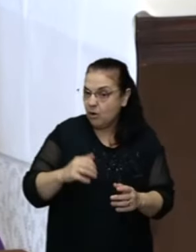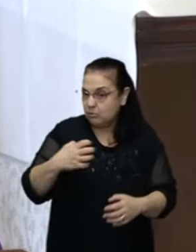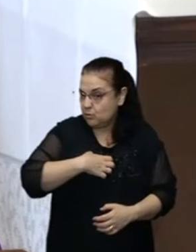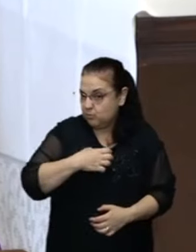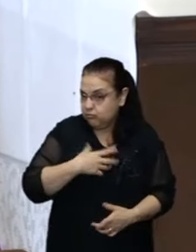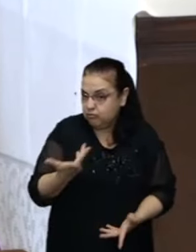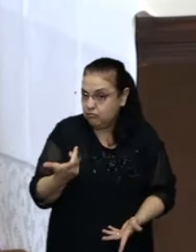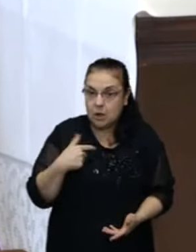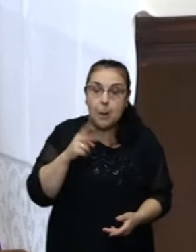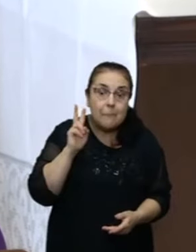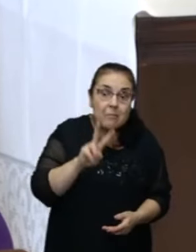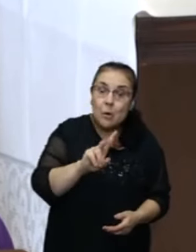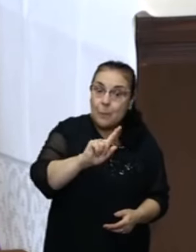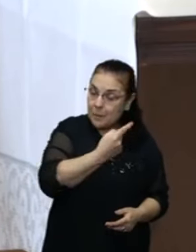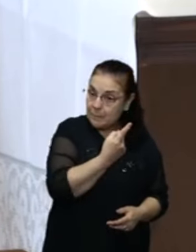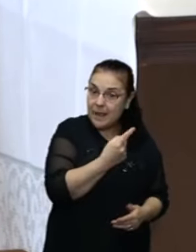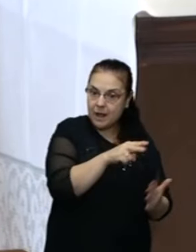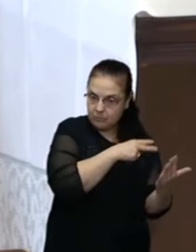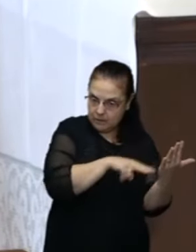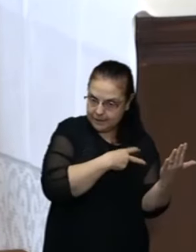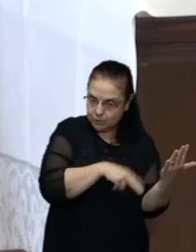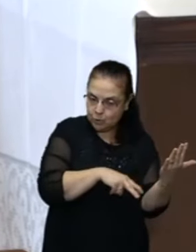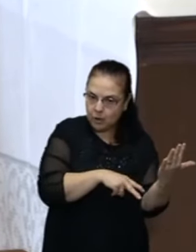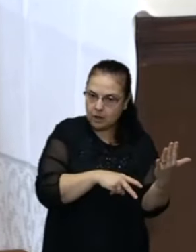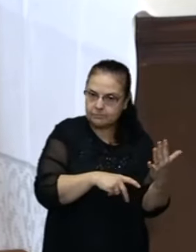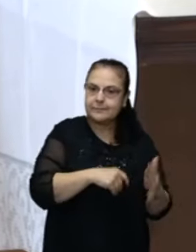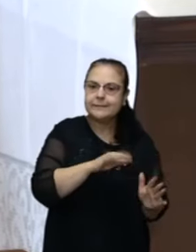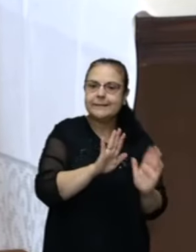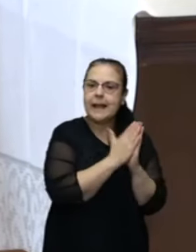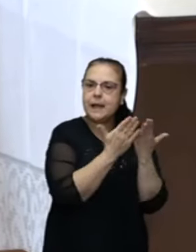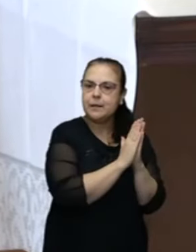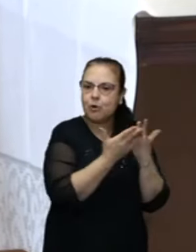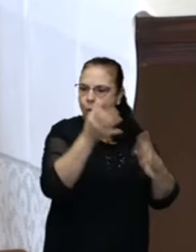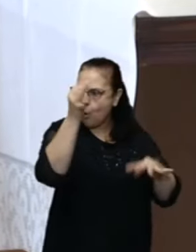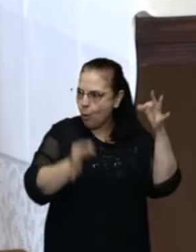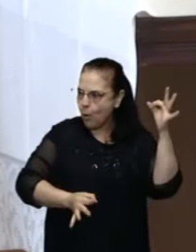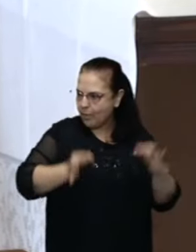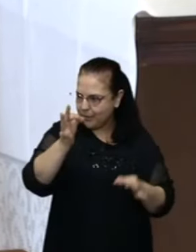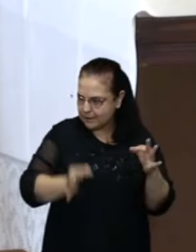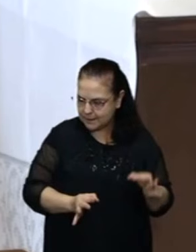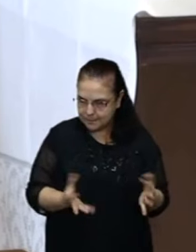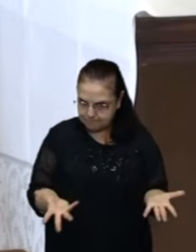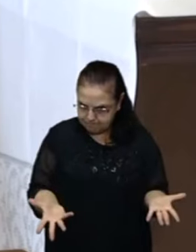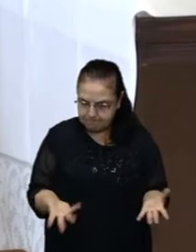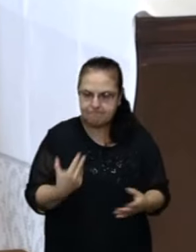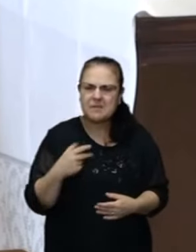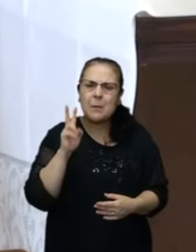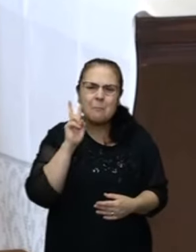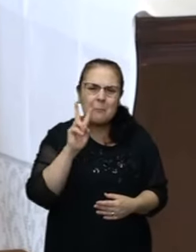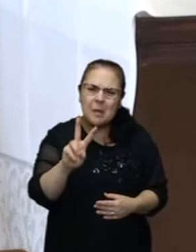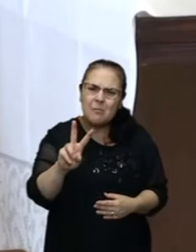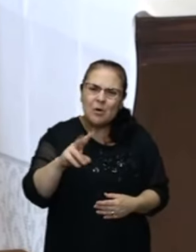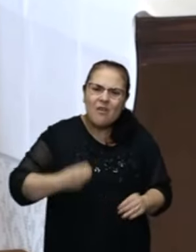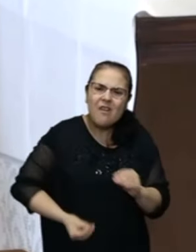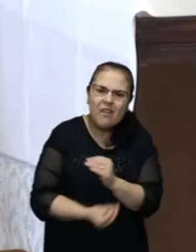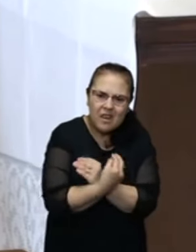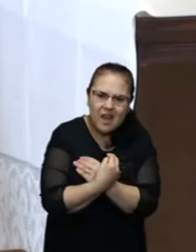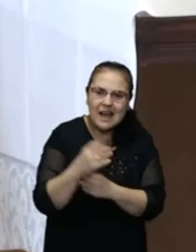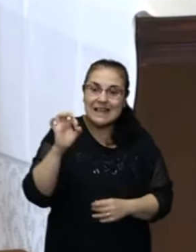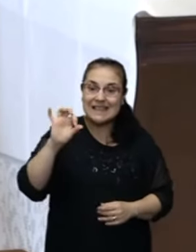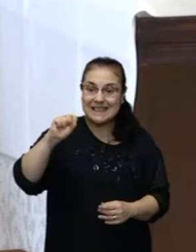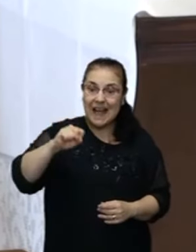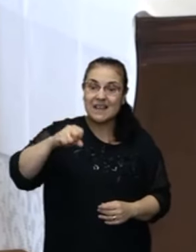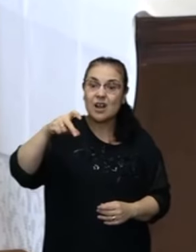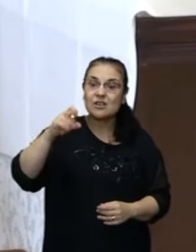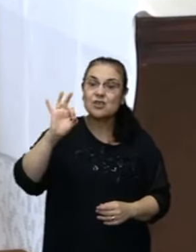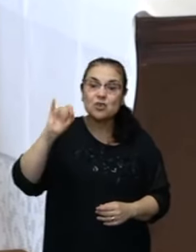hoy del libro de los jueces, cuando vemos que el nacimiento de Sansón